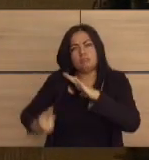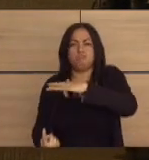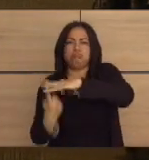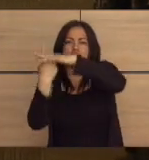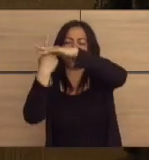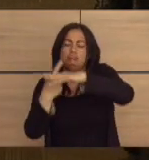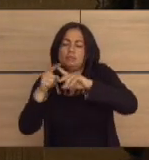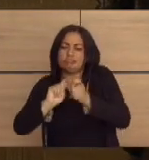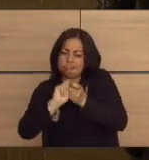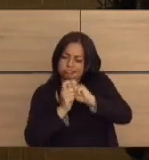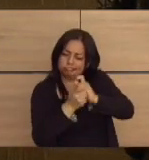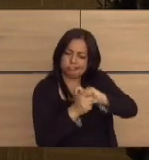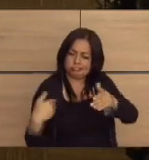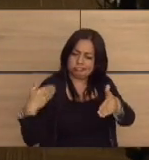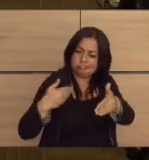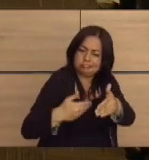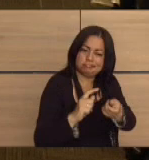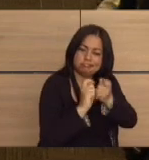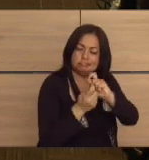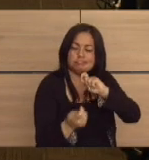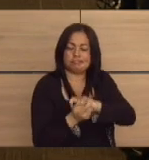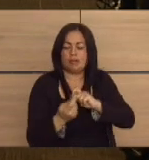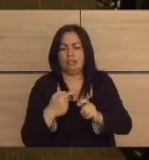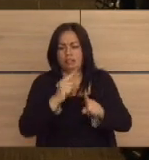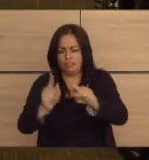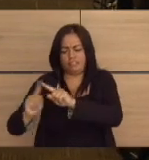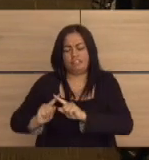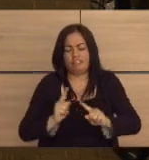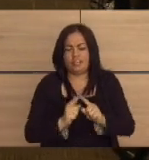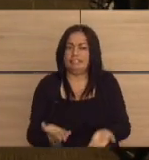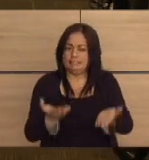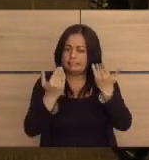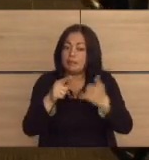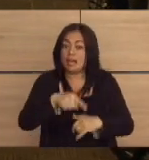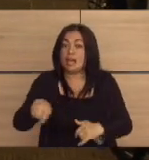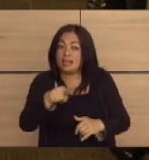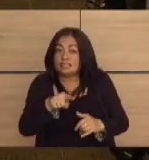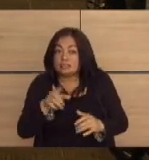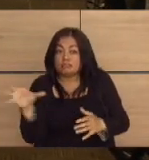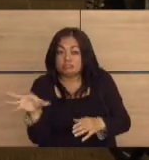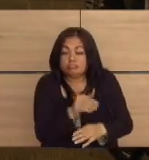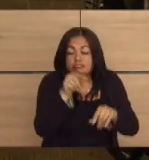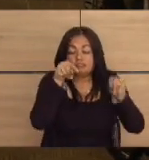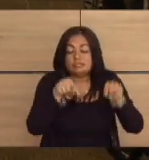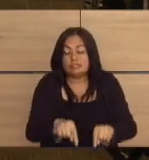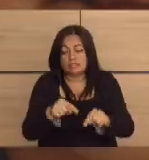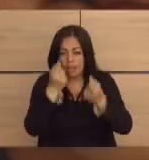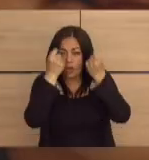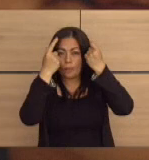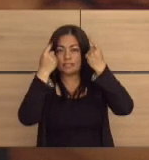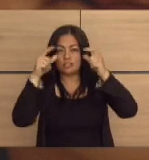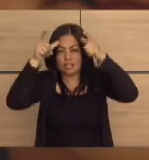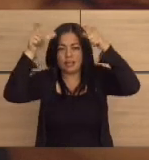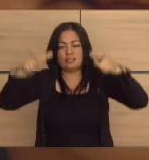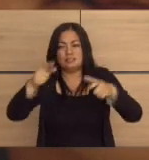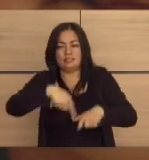las transformaciones que ha tenido con las distintas políticas adoptadas. Así las cosas, el conocimiento y la comprensión del Estado en una